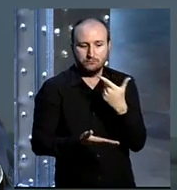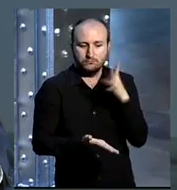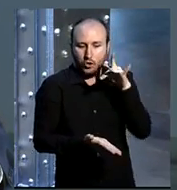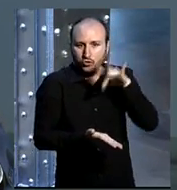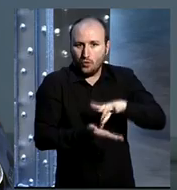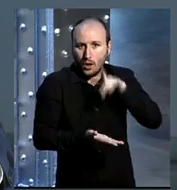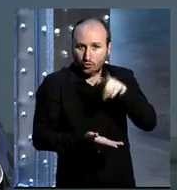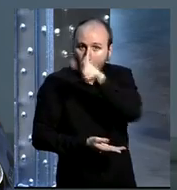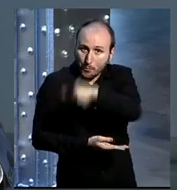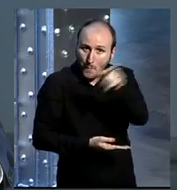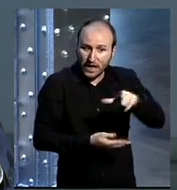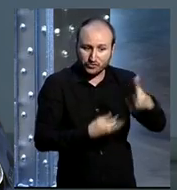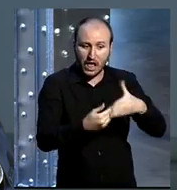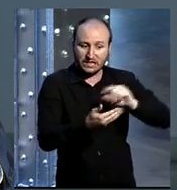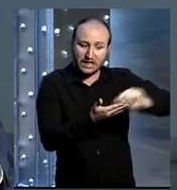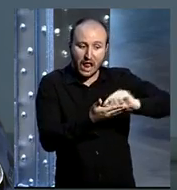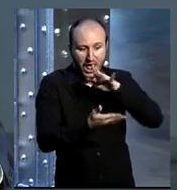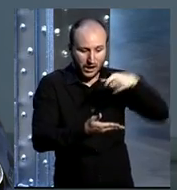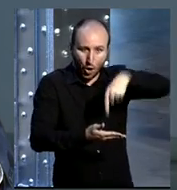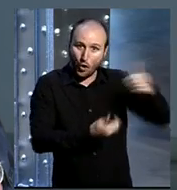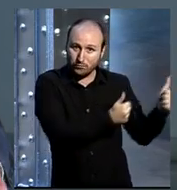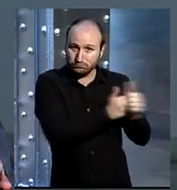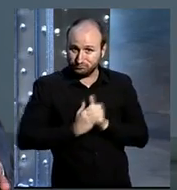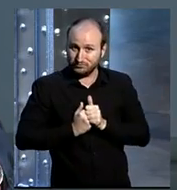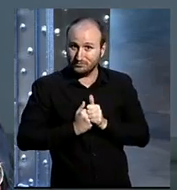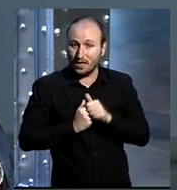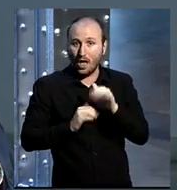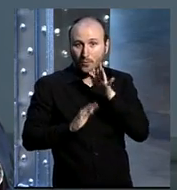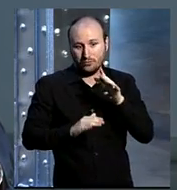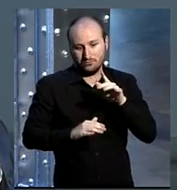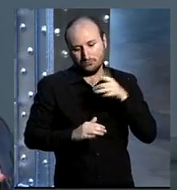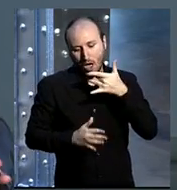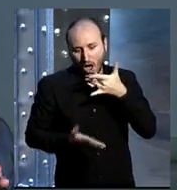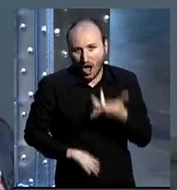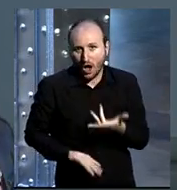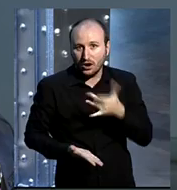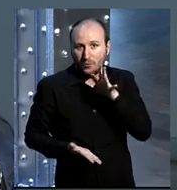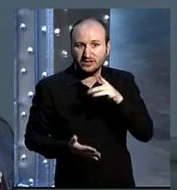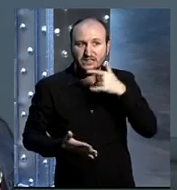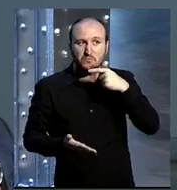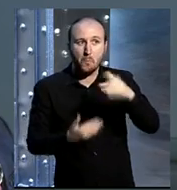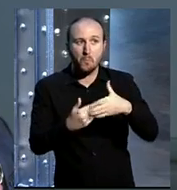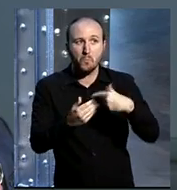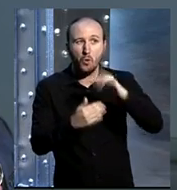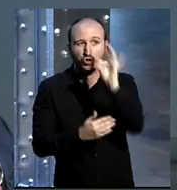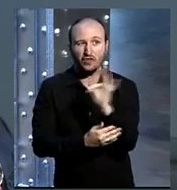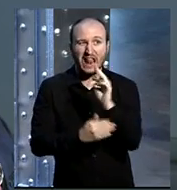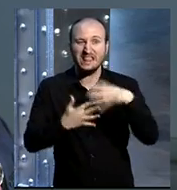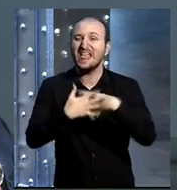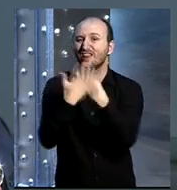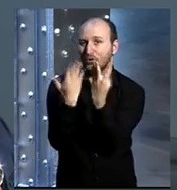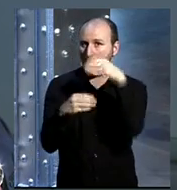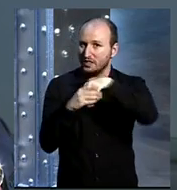las personas, los autores que nos acompañan, pero como ya mostraré, hay un total de 19 autores en el